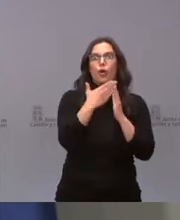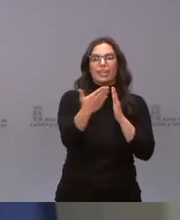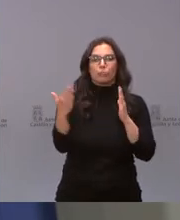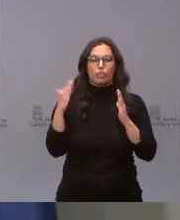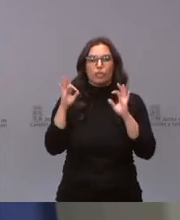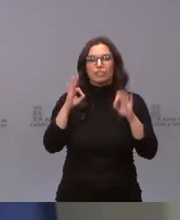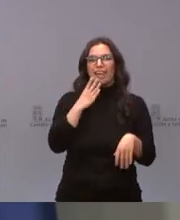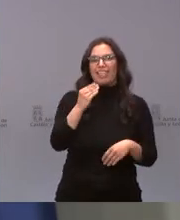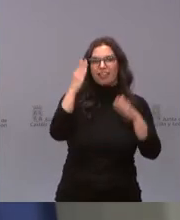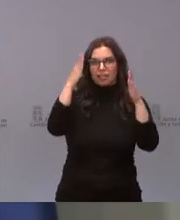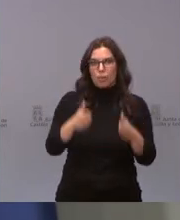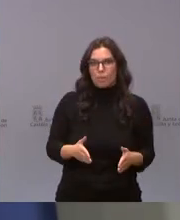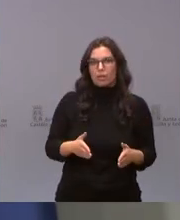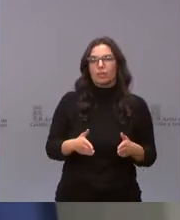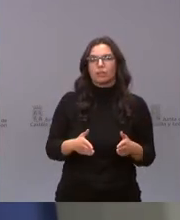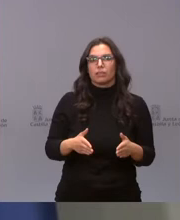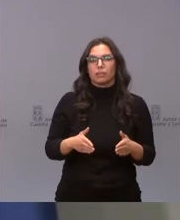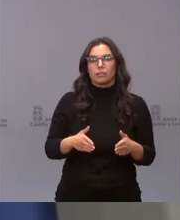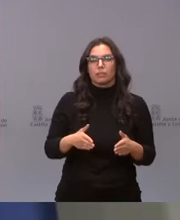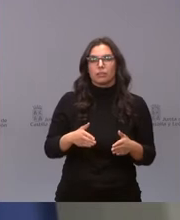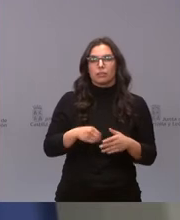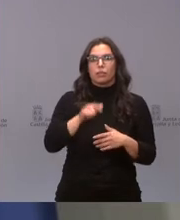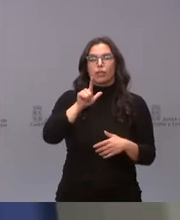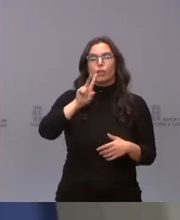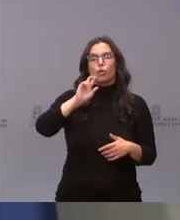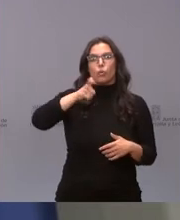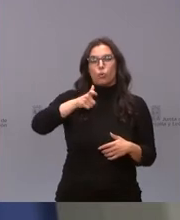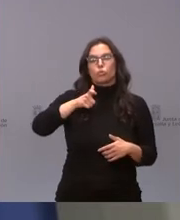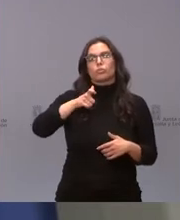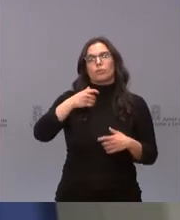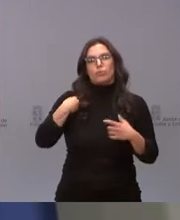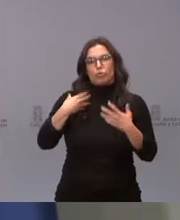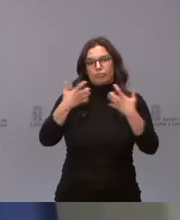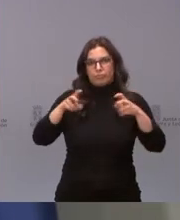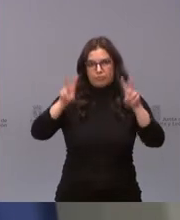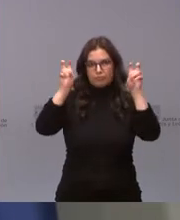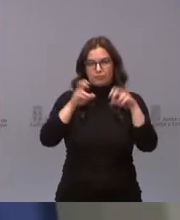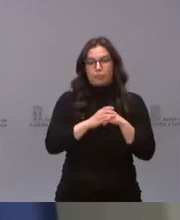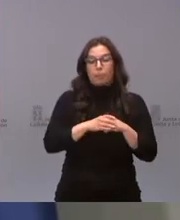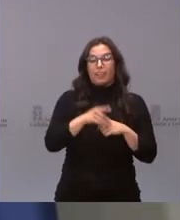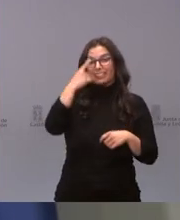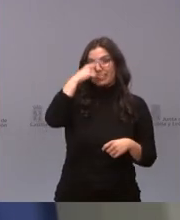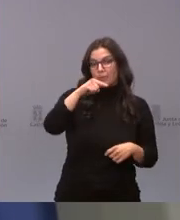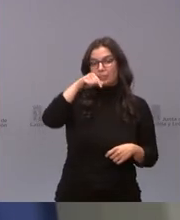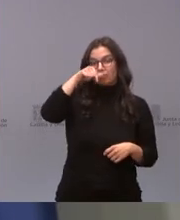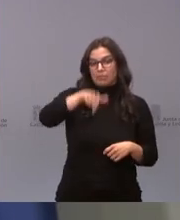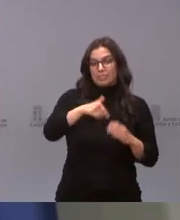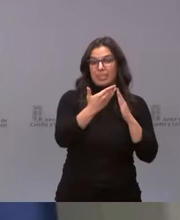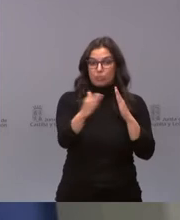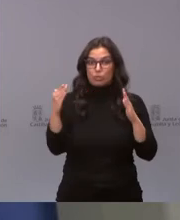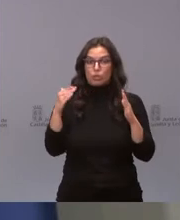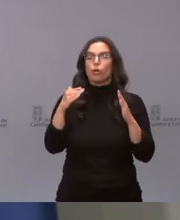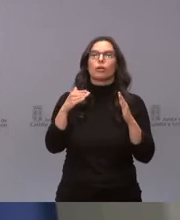hombre llevan Lux por lema. Saben ustedes que esta edición afecta a